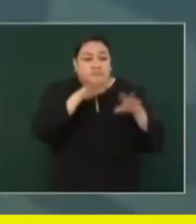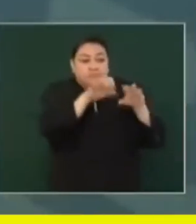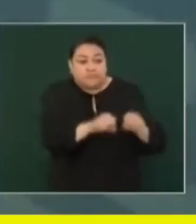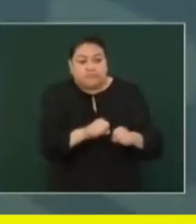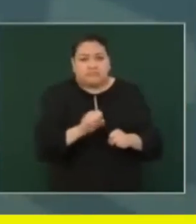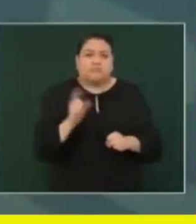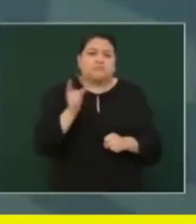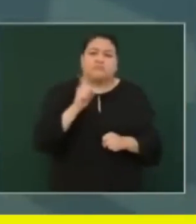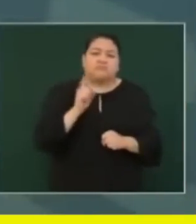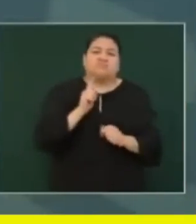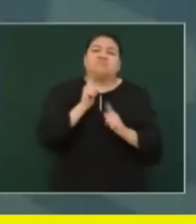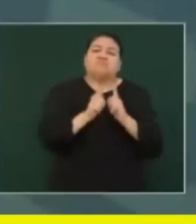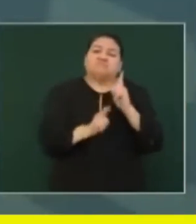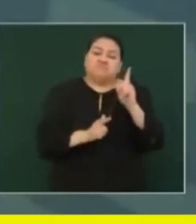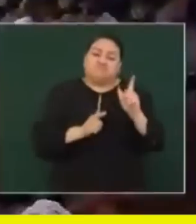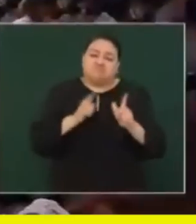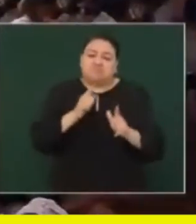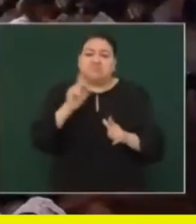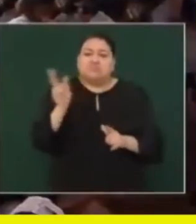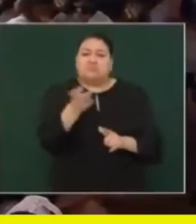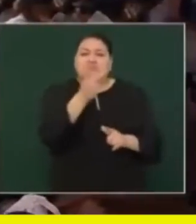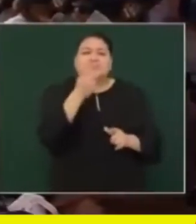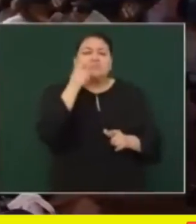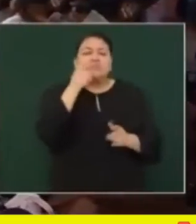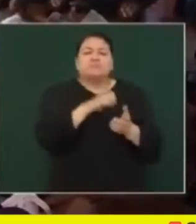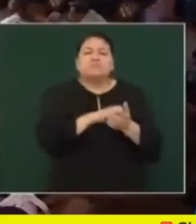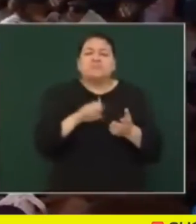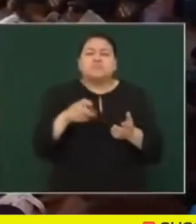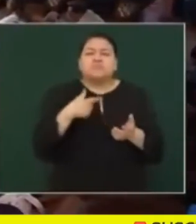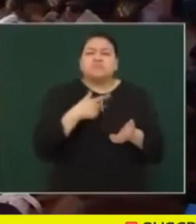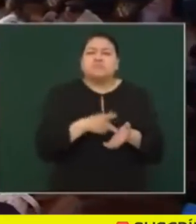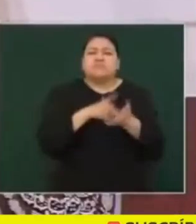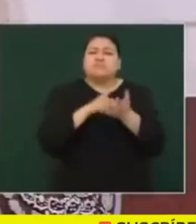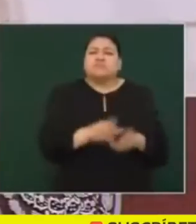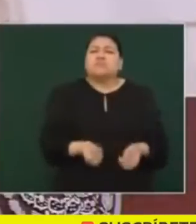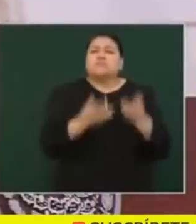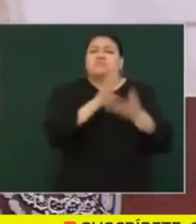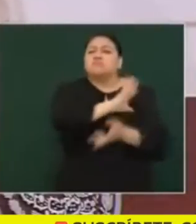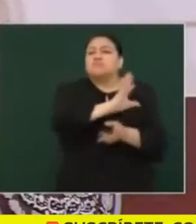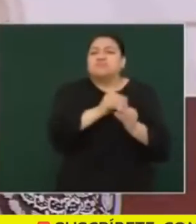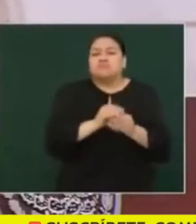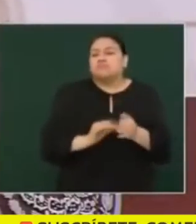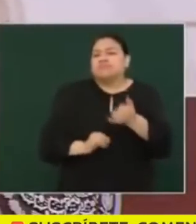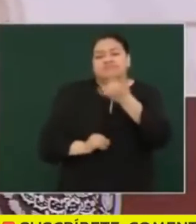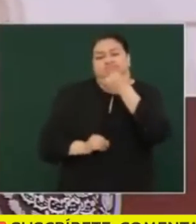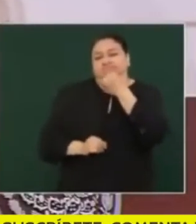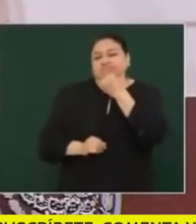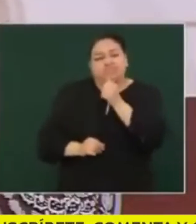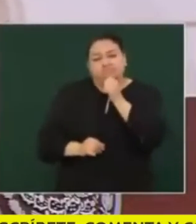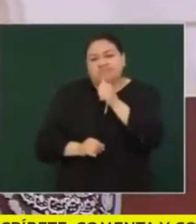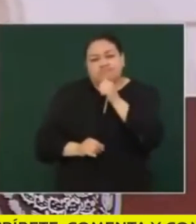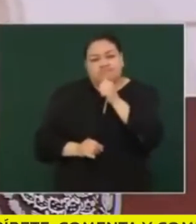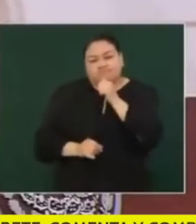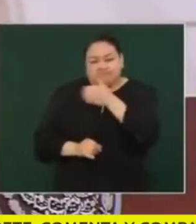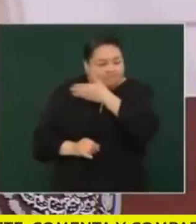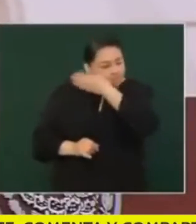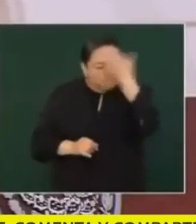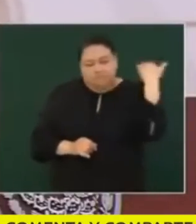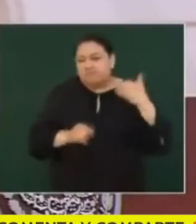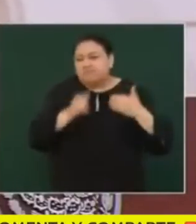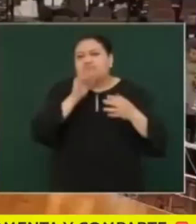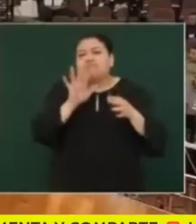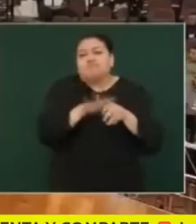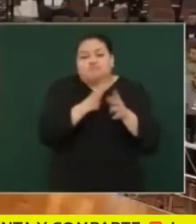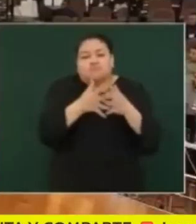detectarlo Pues en total Cuánto sería del cargamento o sea de no estoy tienen que separarlo no sabemos